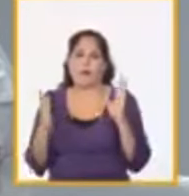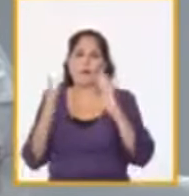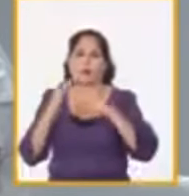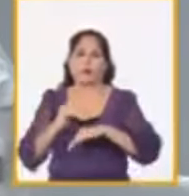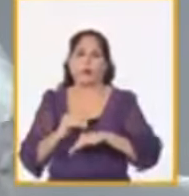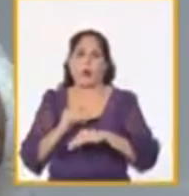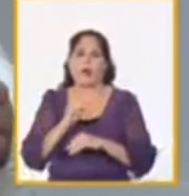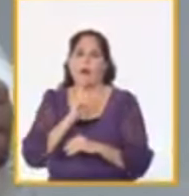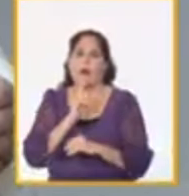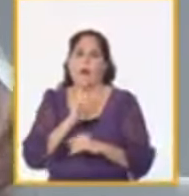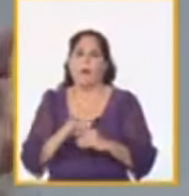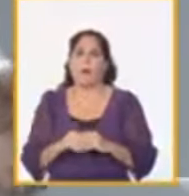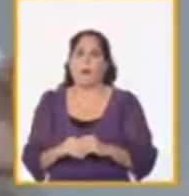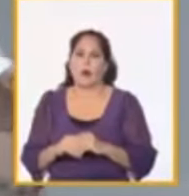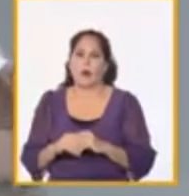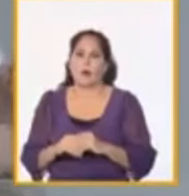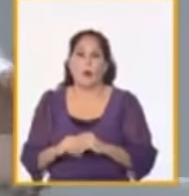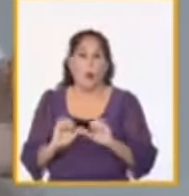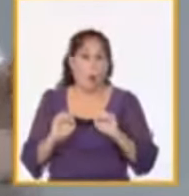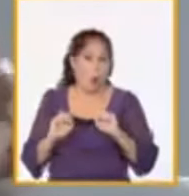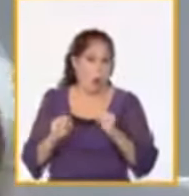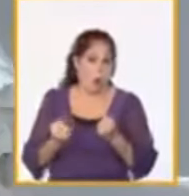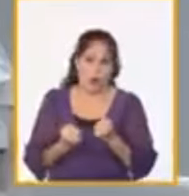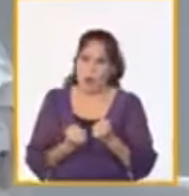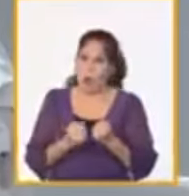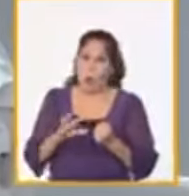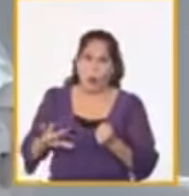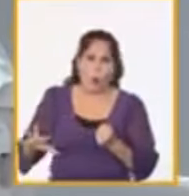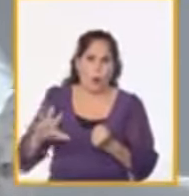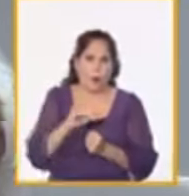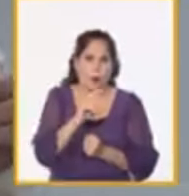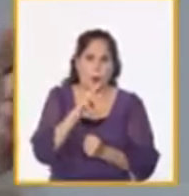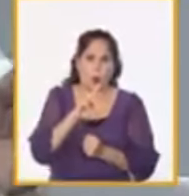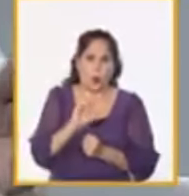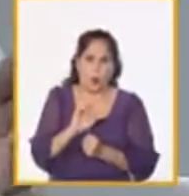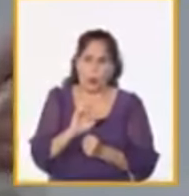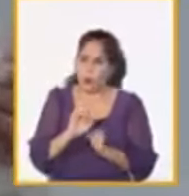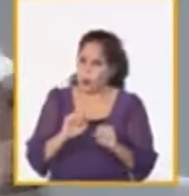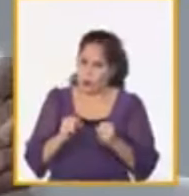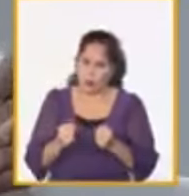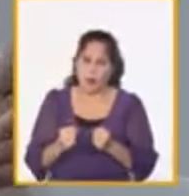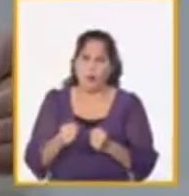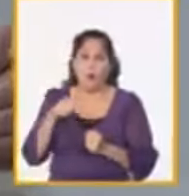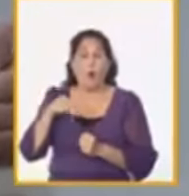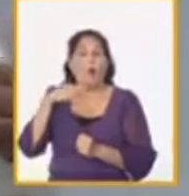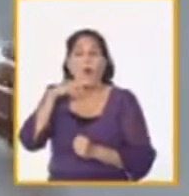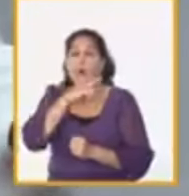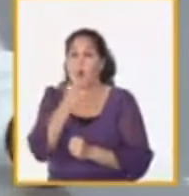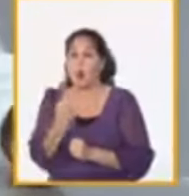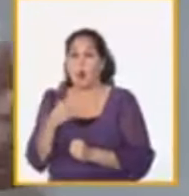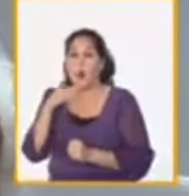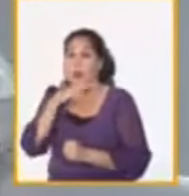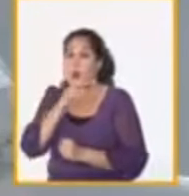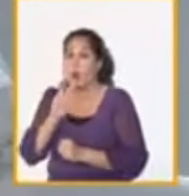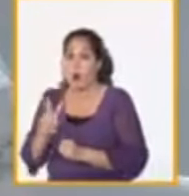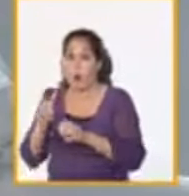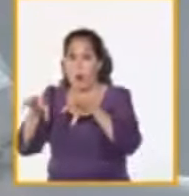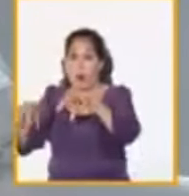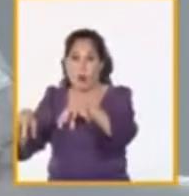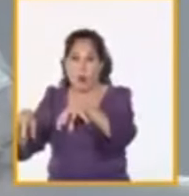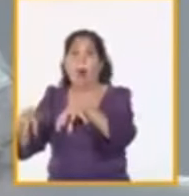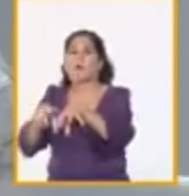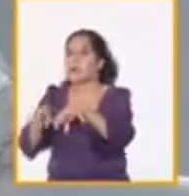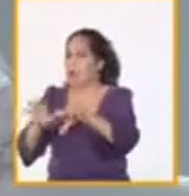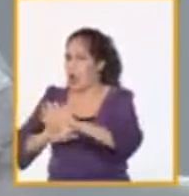complejidades. Por suerte hoy arrancaron, aprovecho para decirle, arrancaron Roja 1, Roja 2 y se pudo poner una bomba nueva de